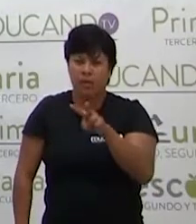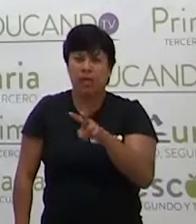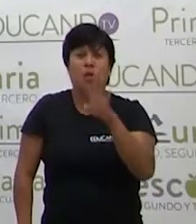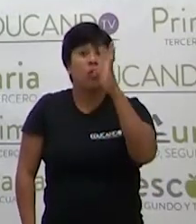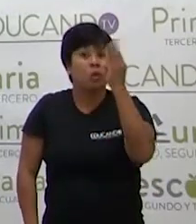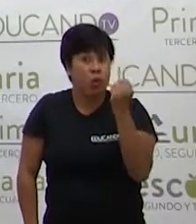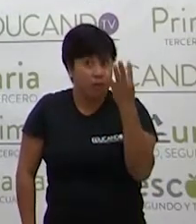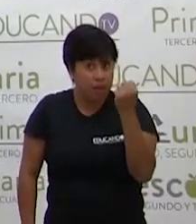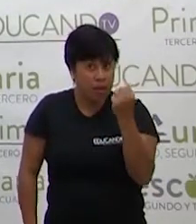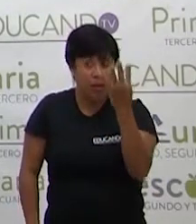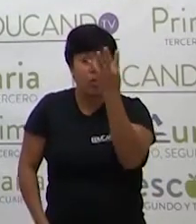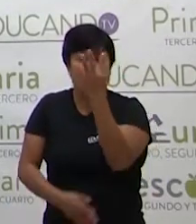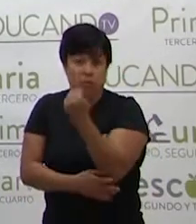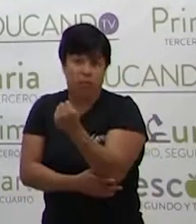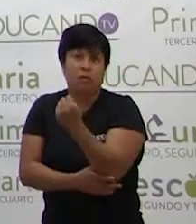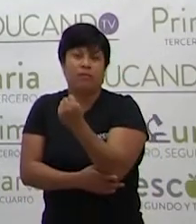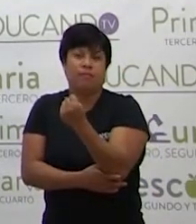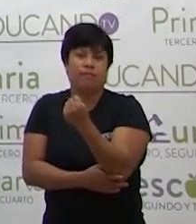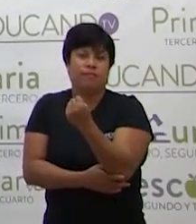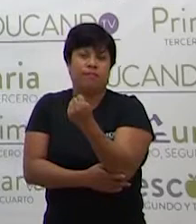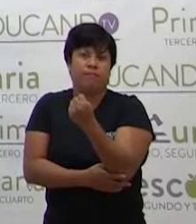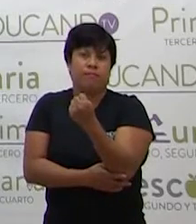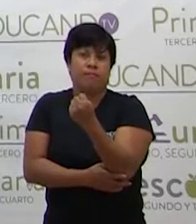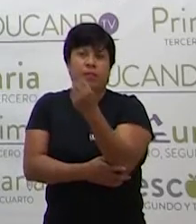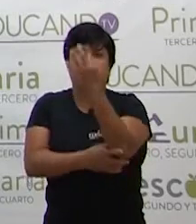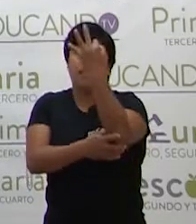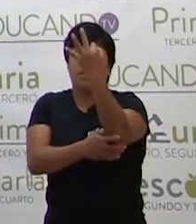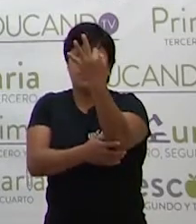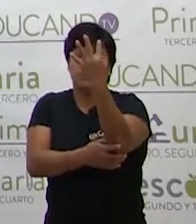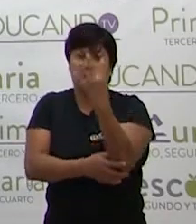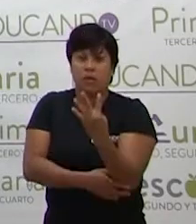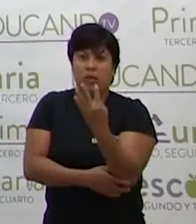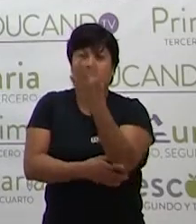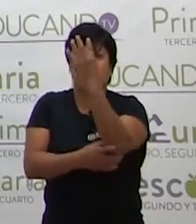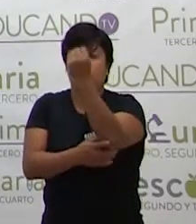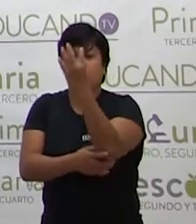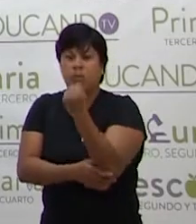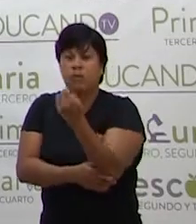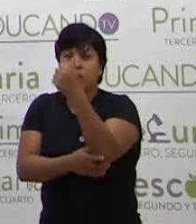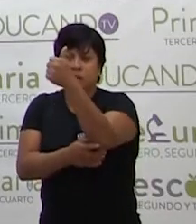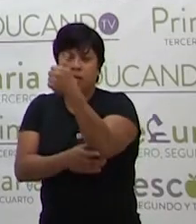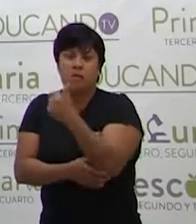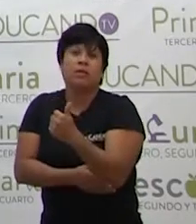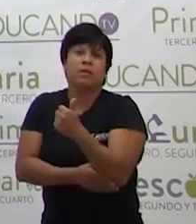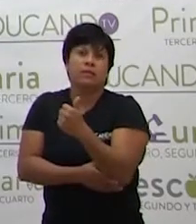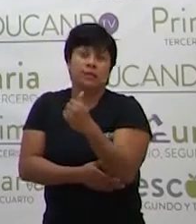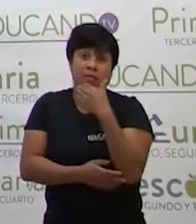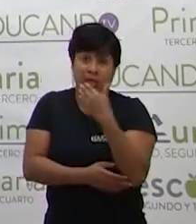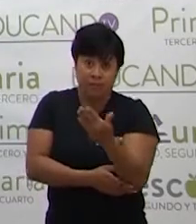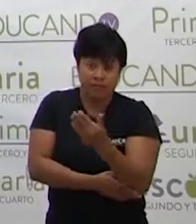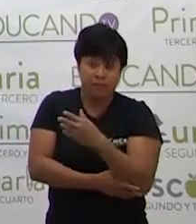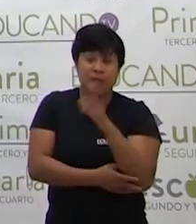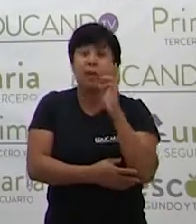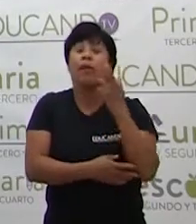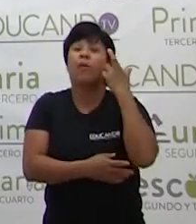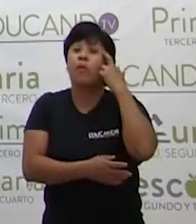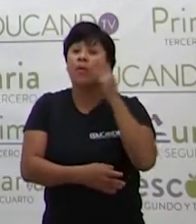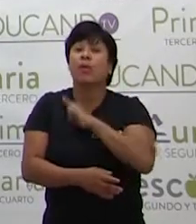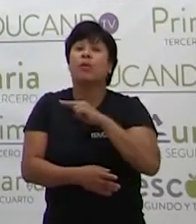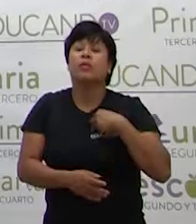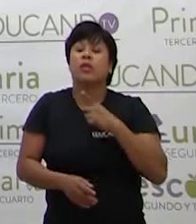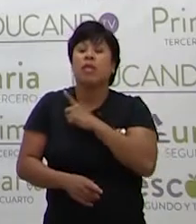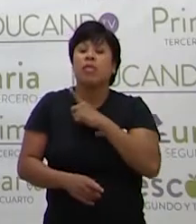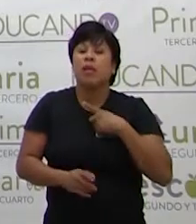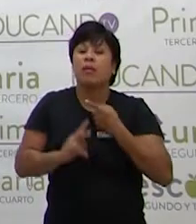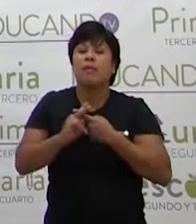9, 9, 3, 4, 9, 9, 6, 6. Bien, recuerdas que debemos de